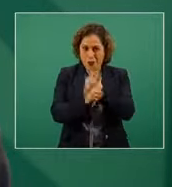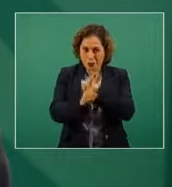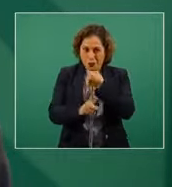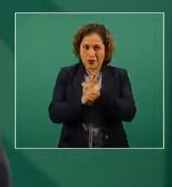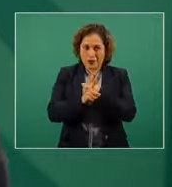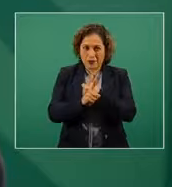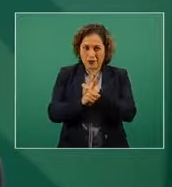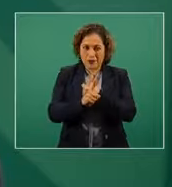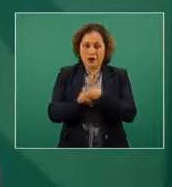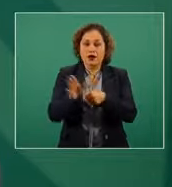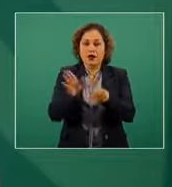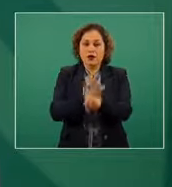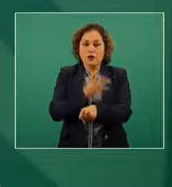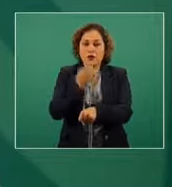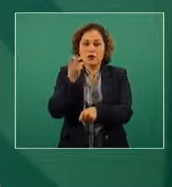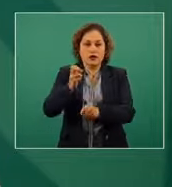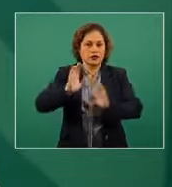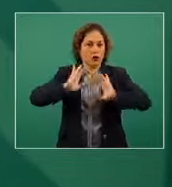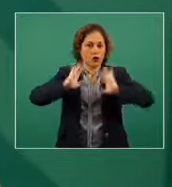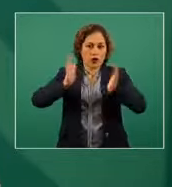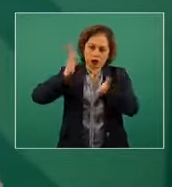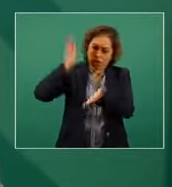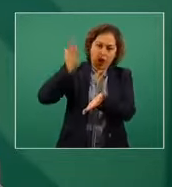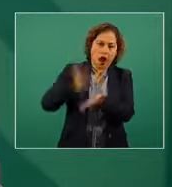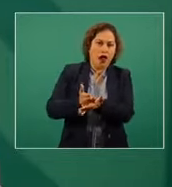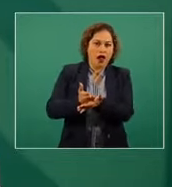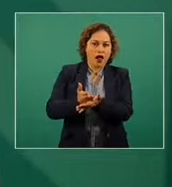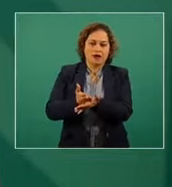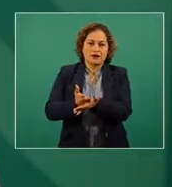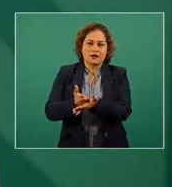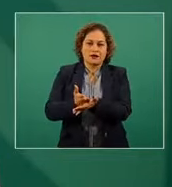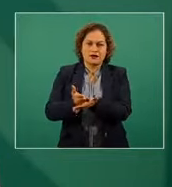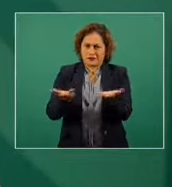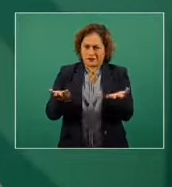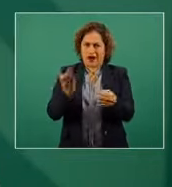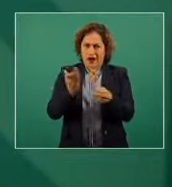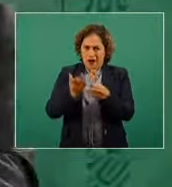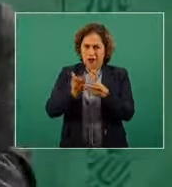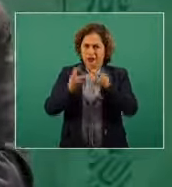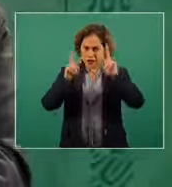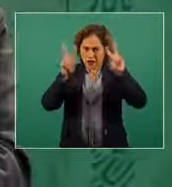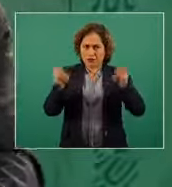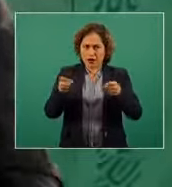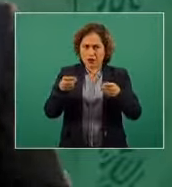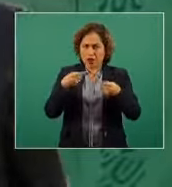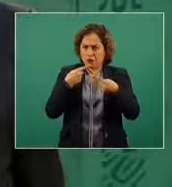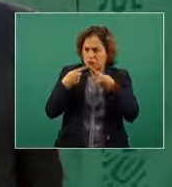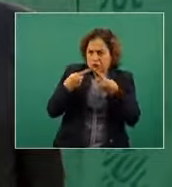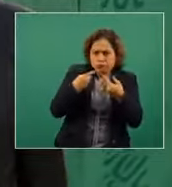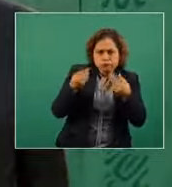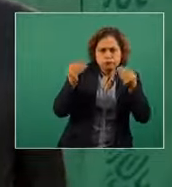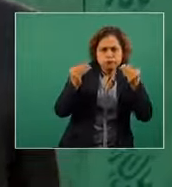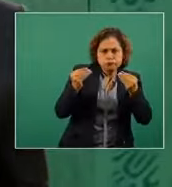Entonces, es un buen debate y les vamos a sacar la